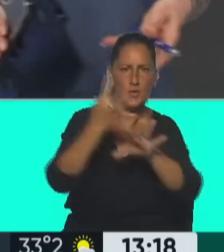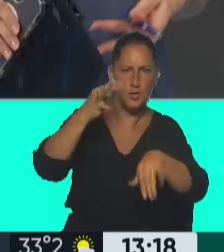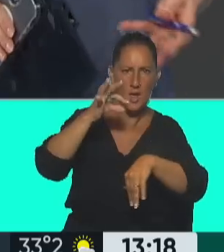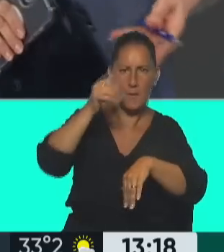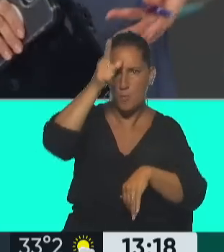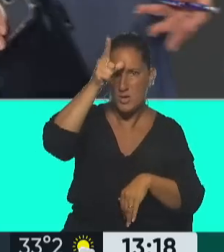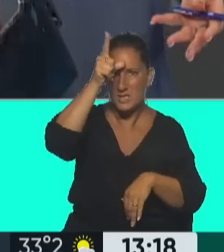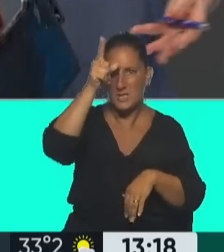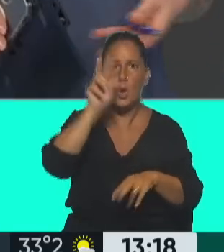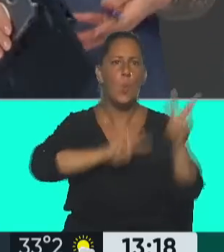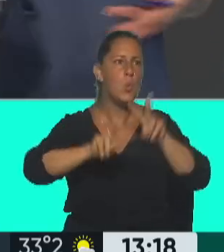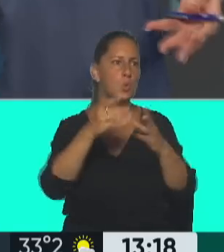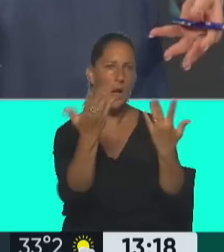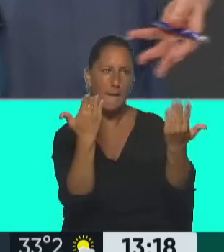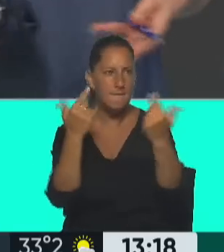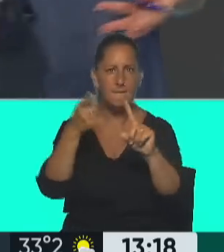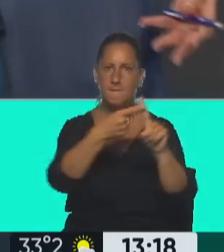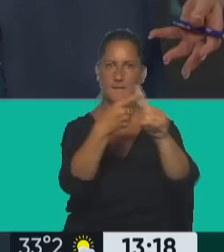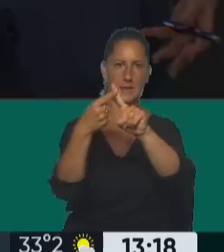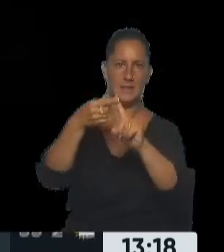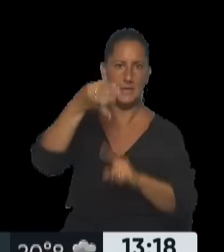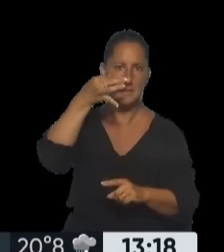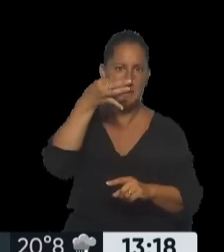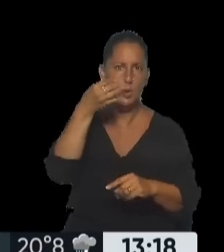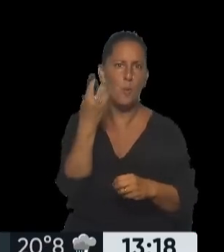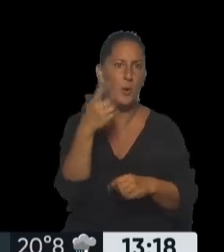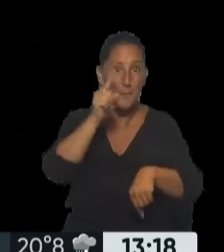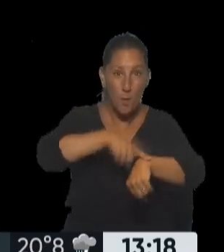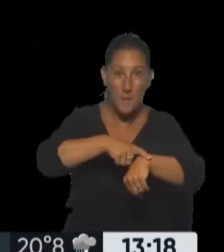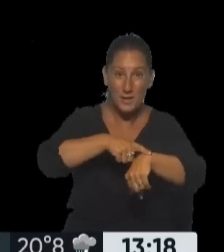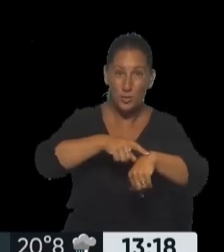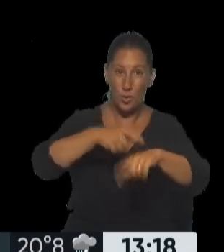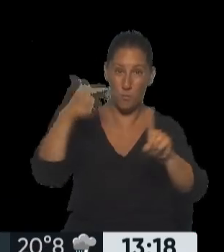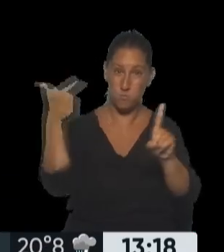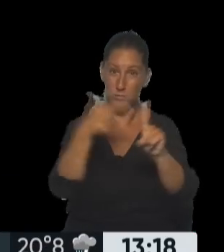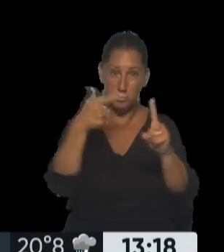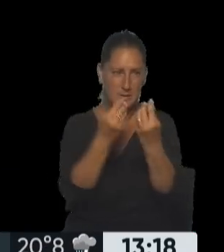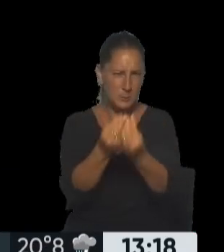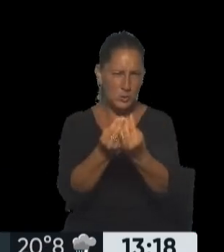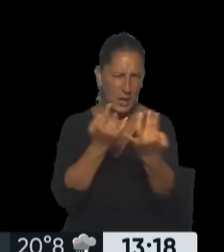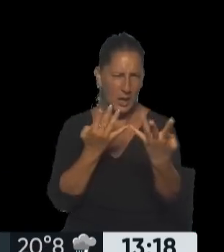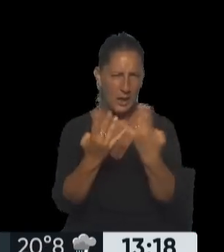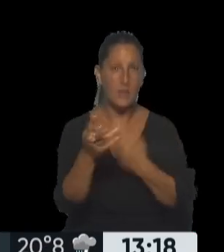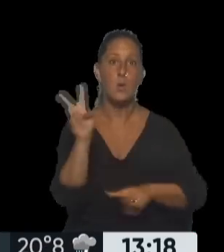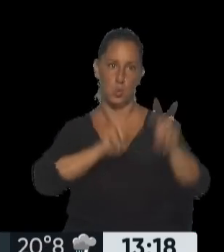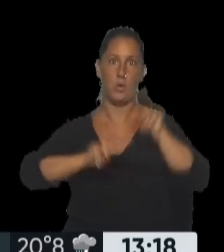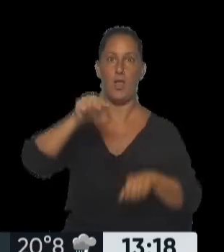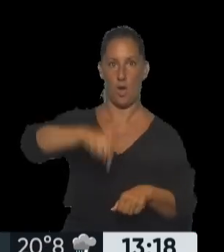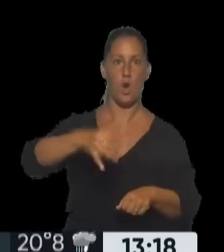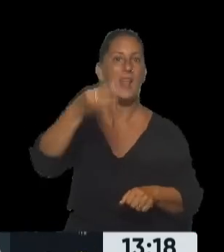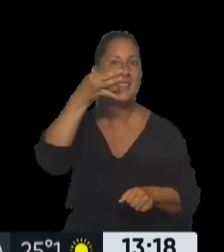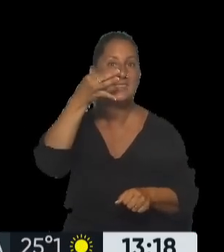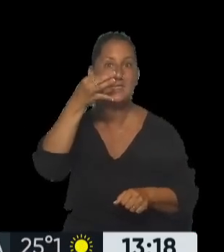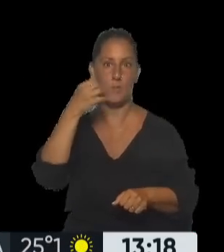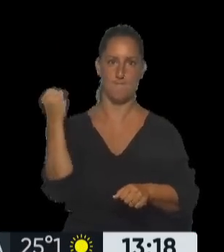de un hecho que ocurrió cuando la zona era muy transitada exactamente está la búsqueda de Testigos como uno